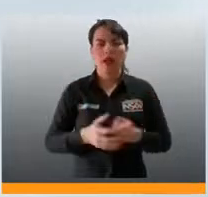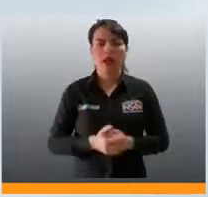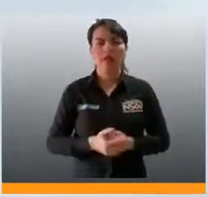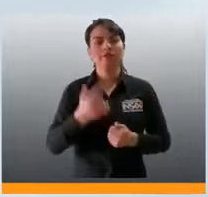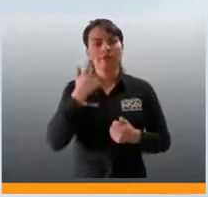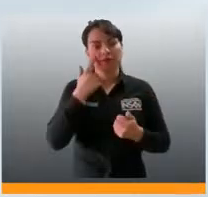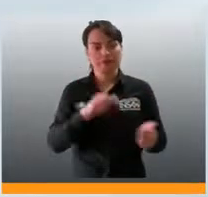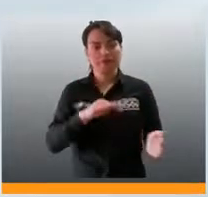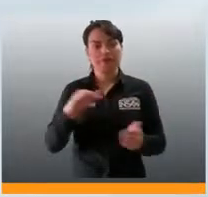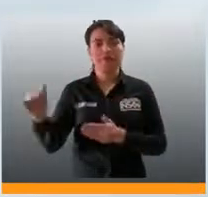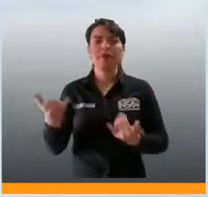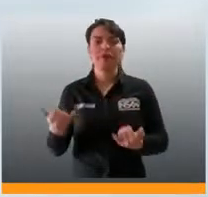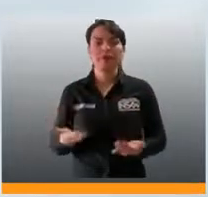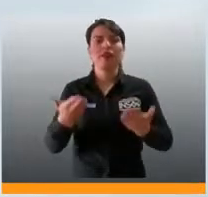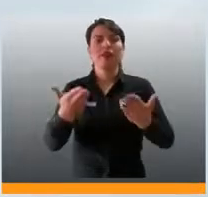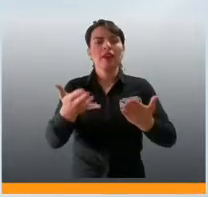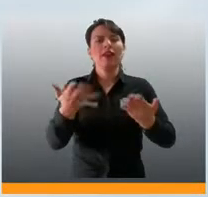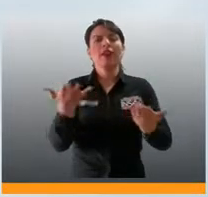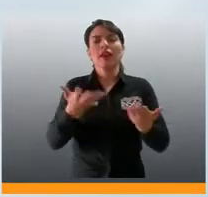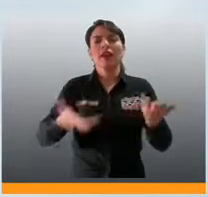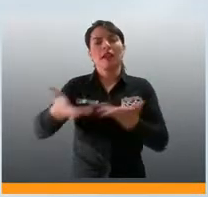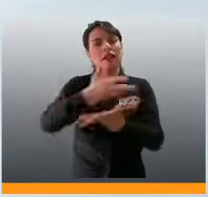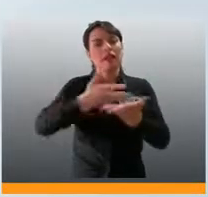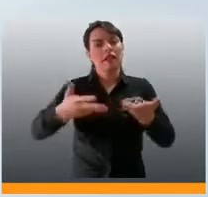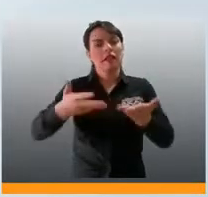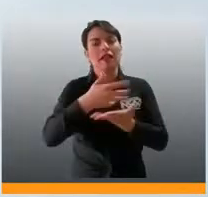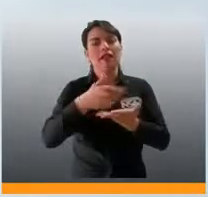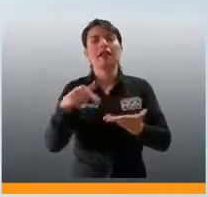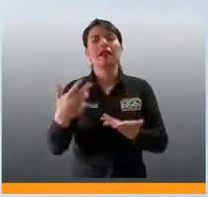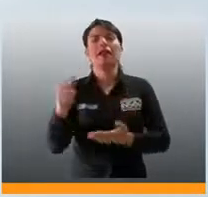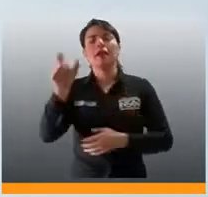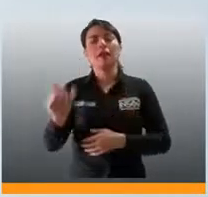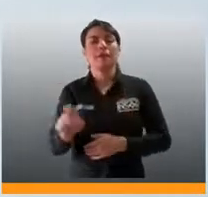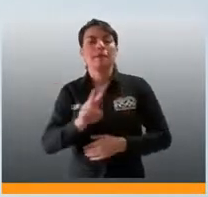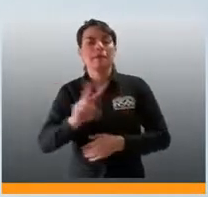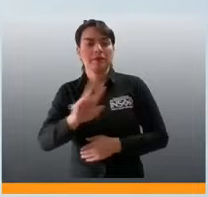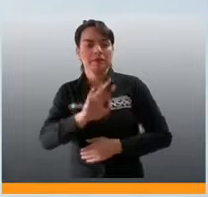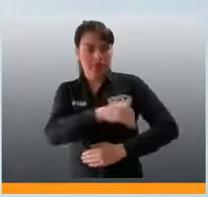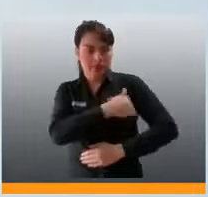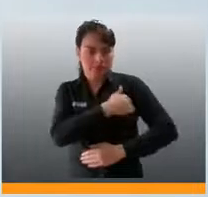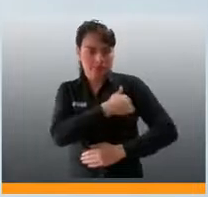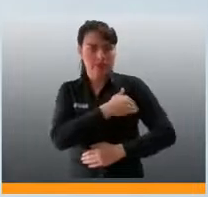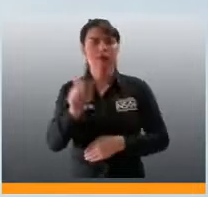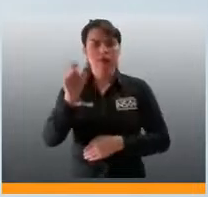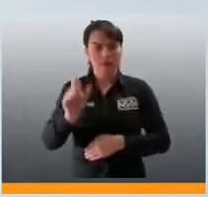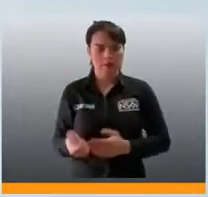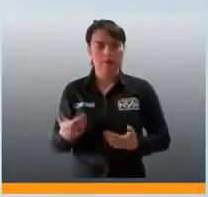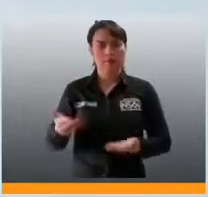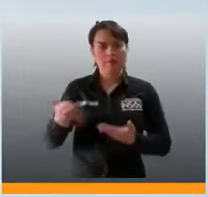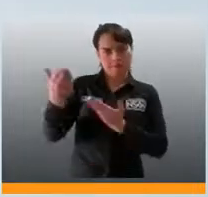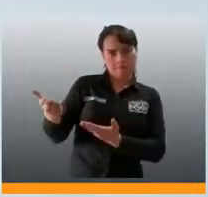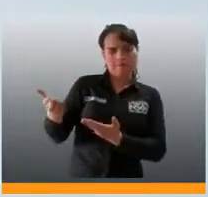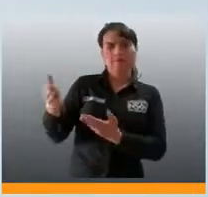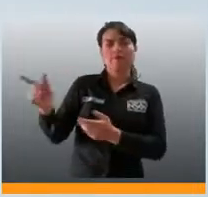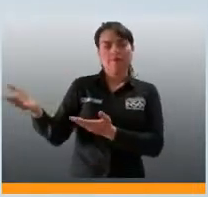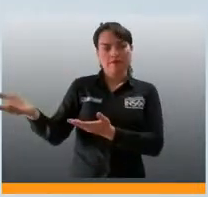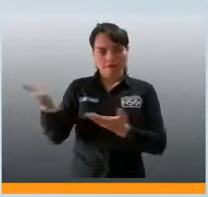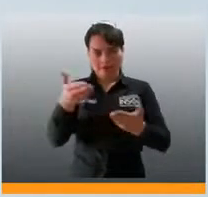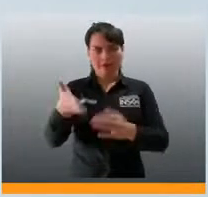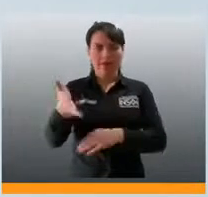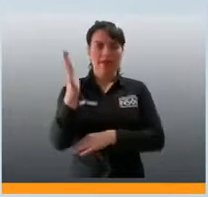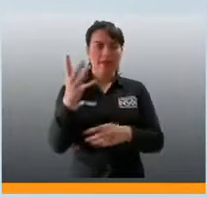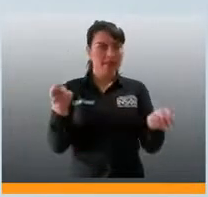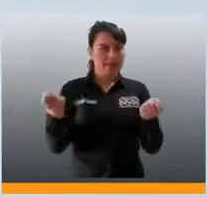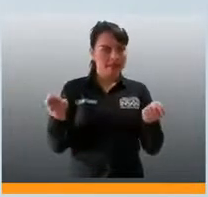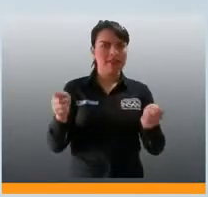paso a la introducción y a toda la conversación al señor viceministro. Señor viceministro, le entrego la posta de este evento para que